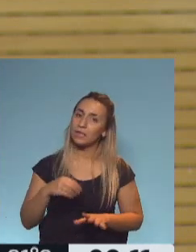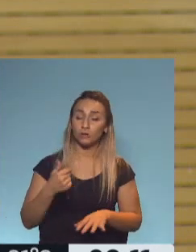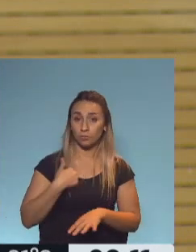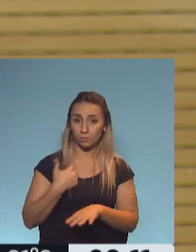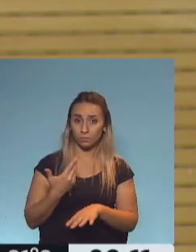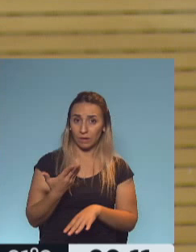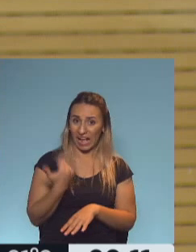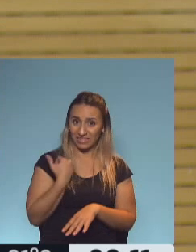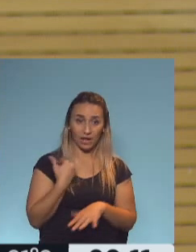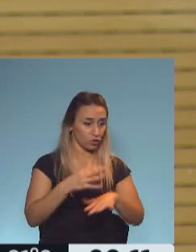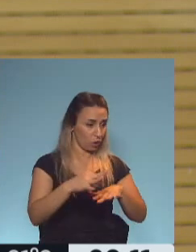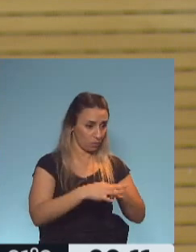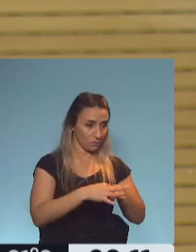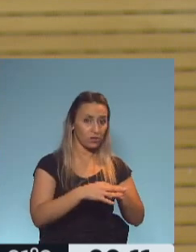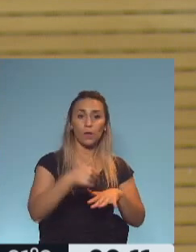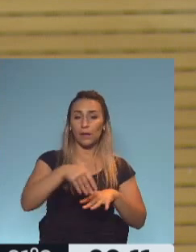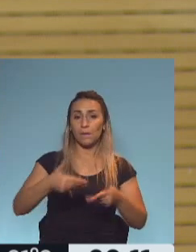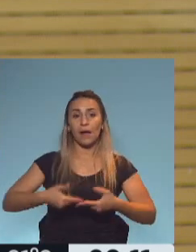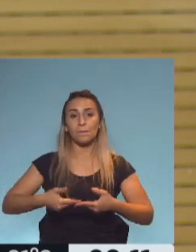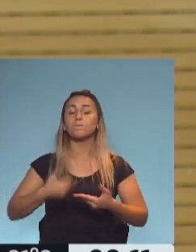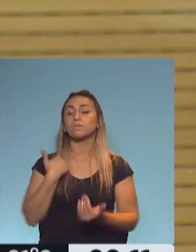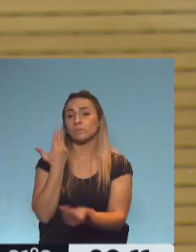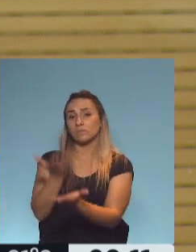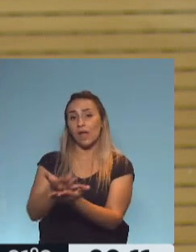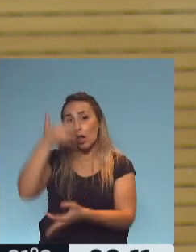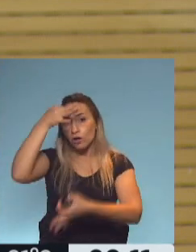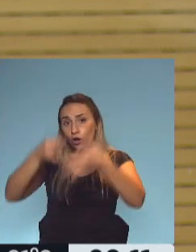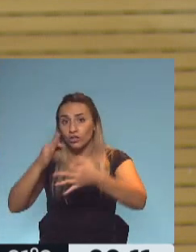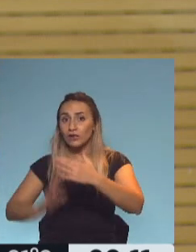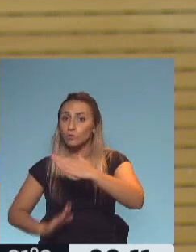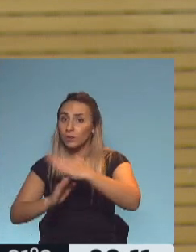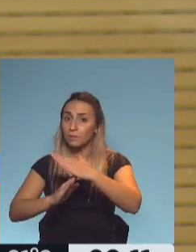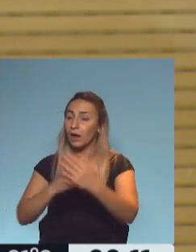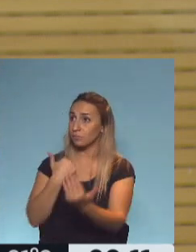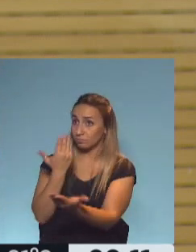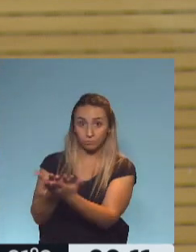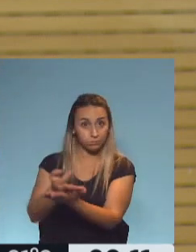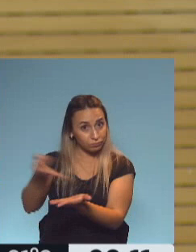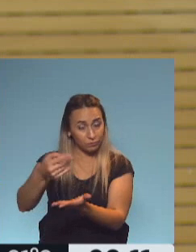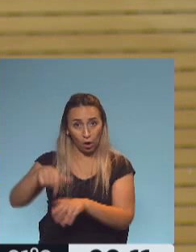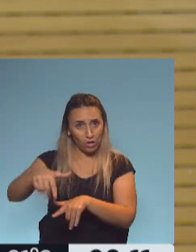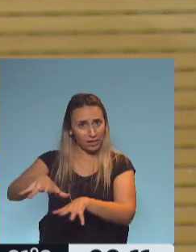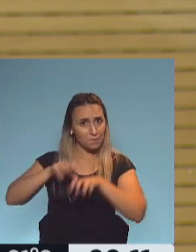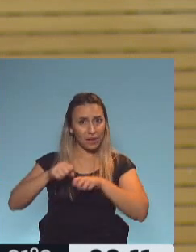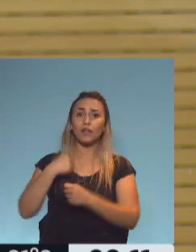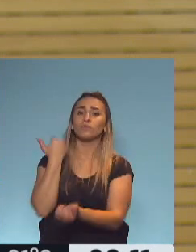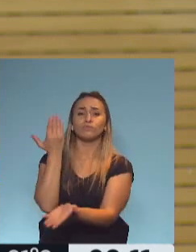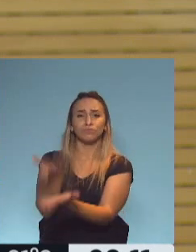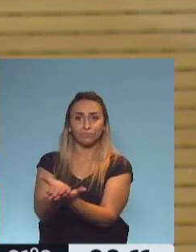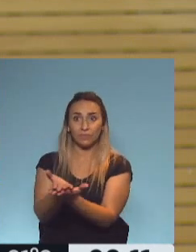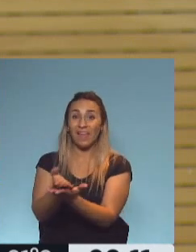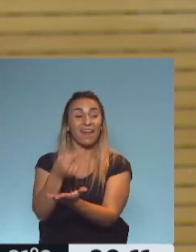comprometí ayer que íbamos a hacer la presentación en la Corte Suprema y la hicimos hoy a primera hora. Presentamos un recurso de